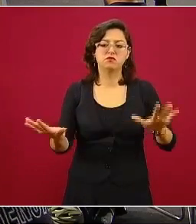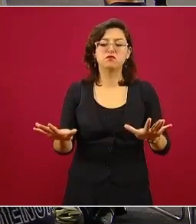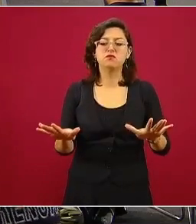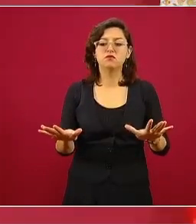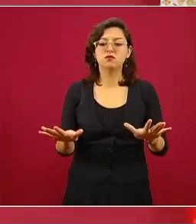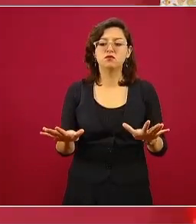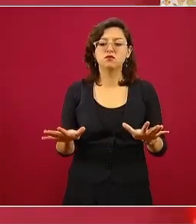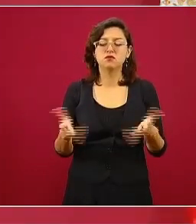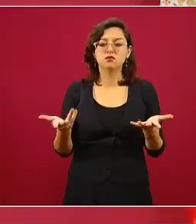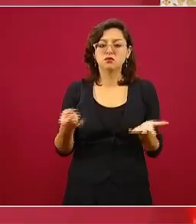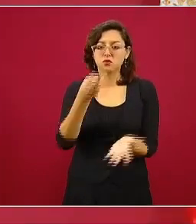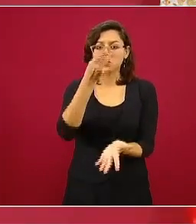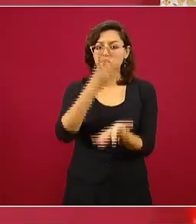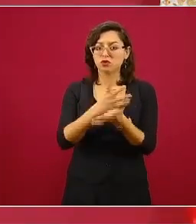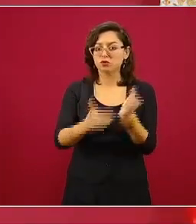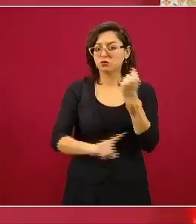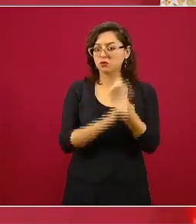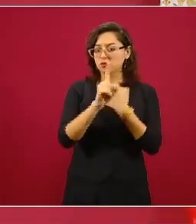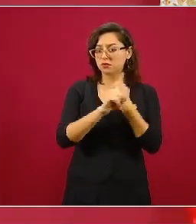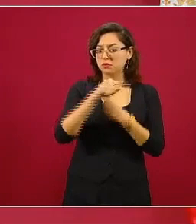solo de México,